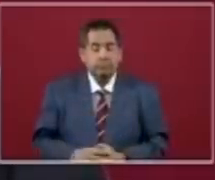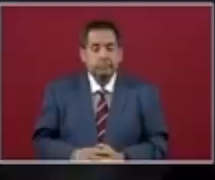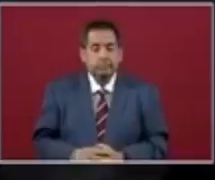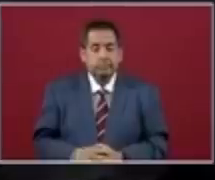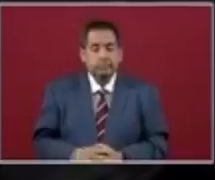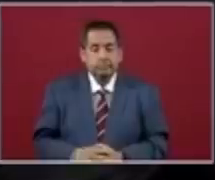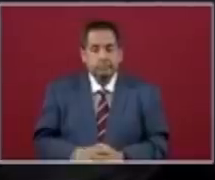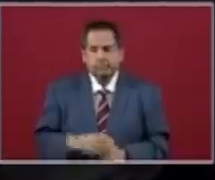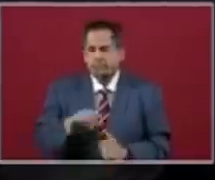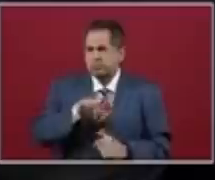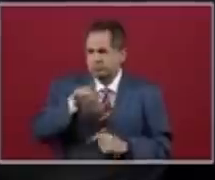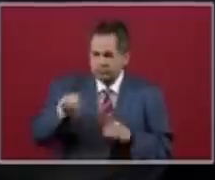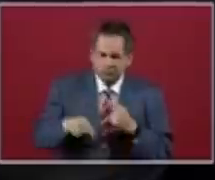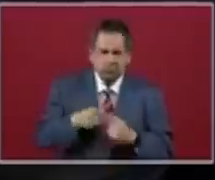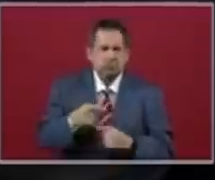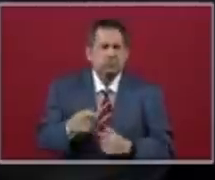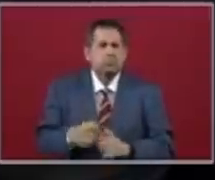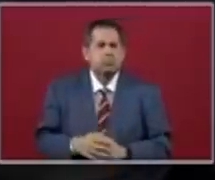Luego